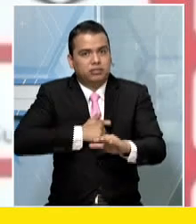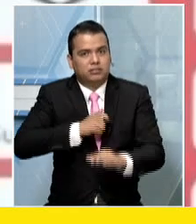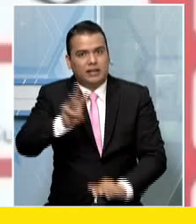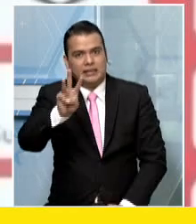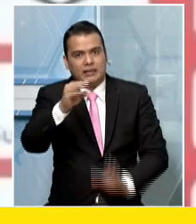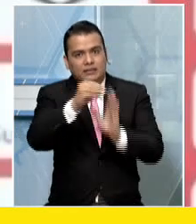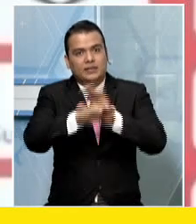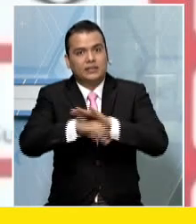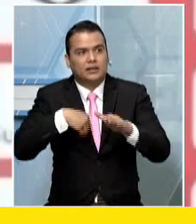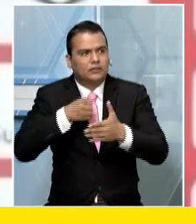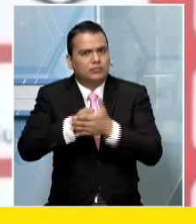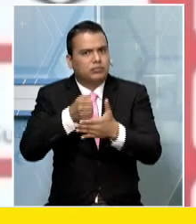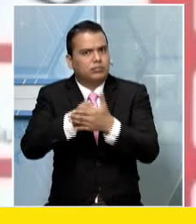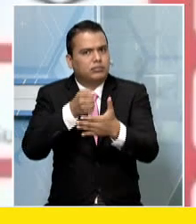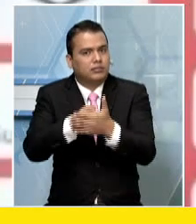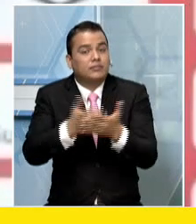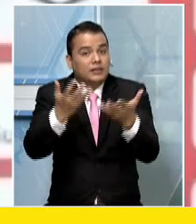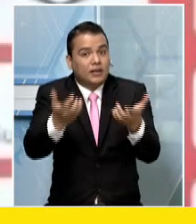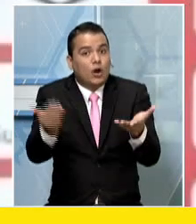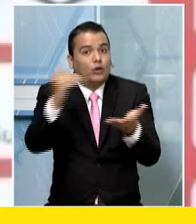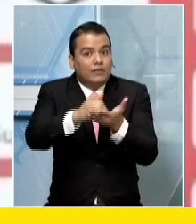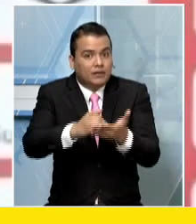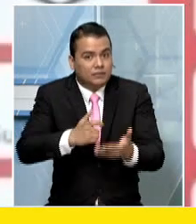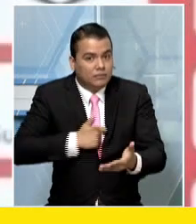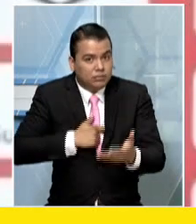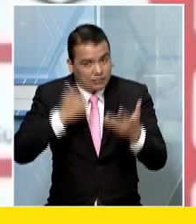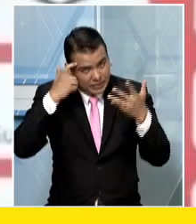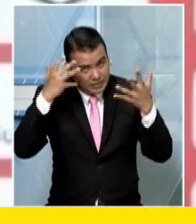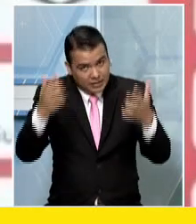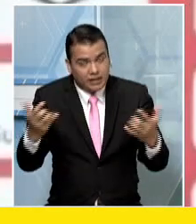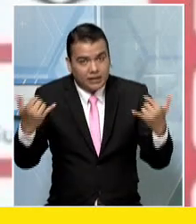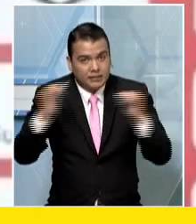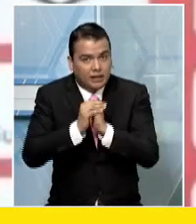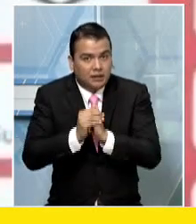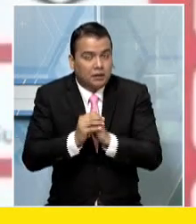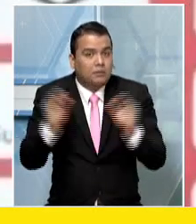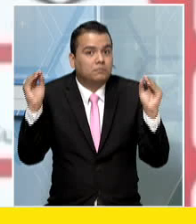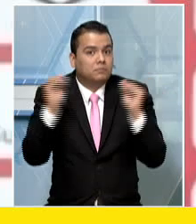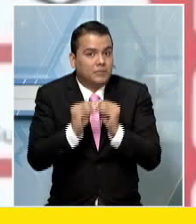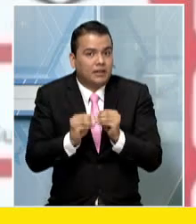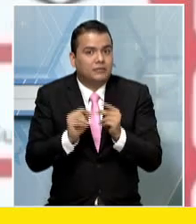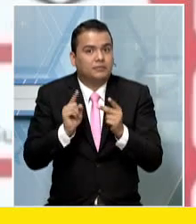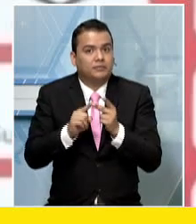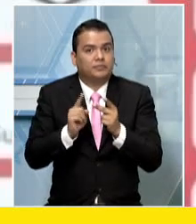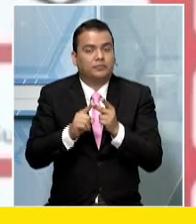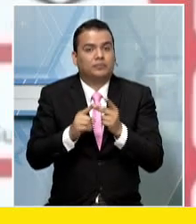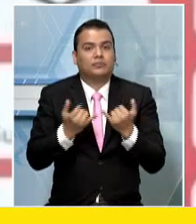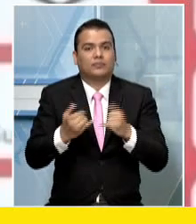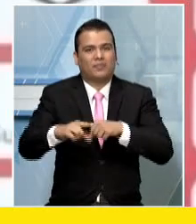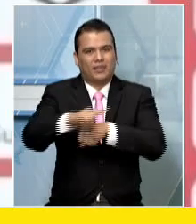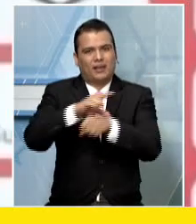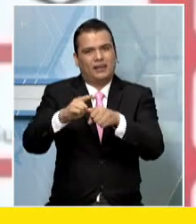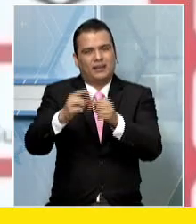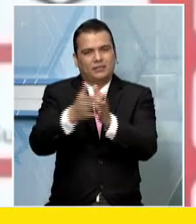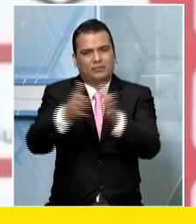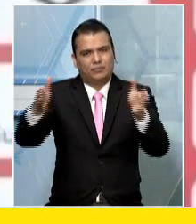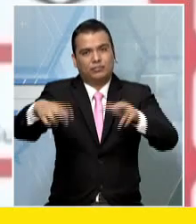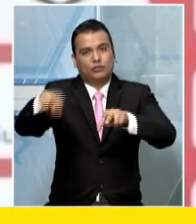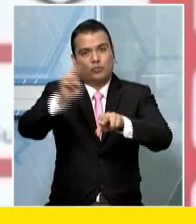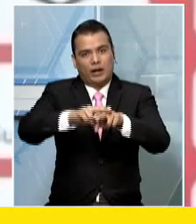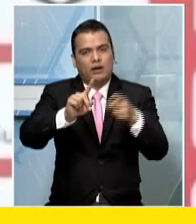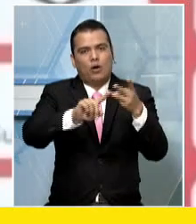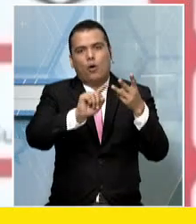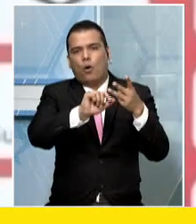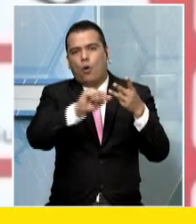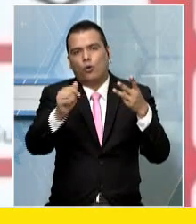Yo personalmente quiero volver a ser campeón. Y pienso que también antes de la liga, también tenemos la